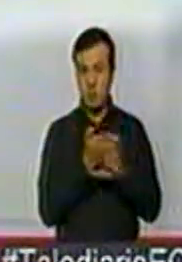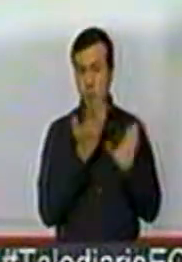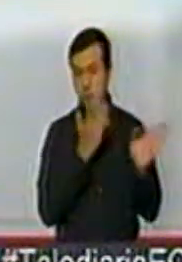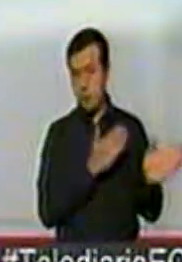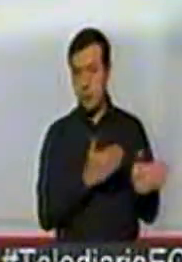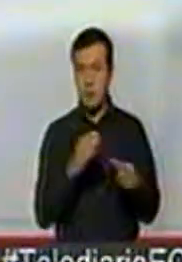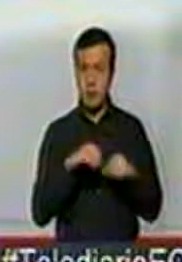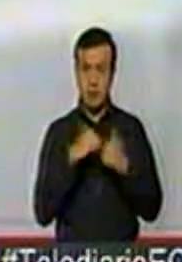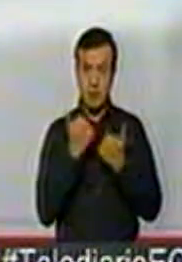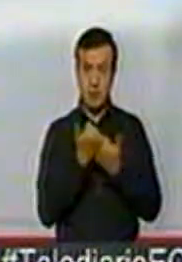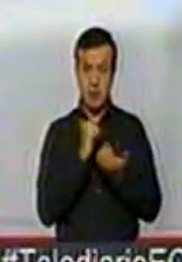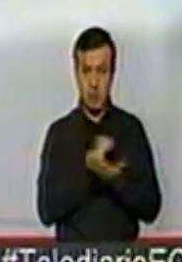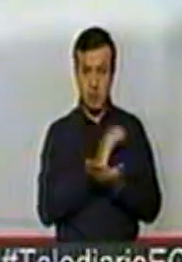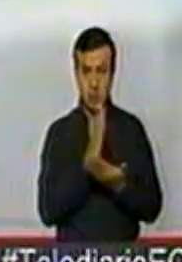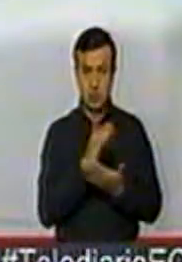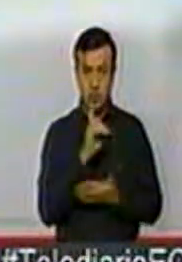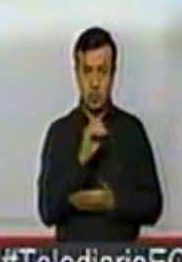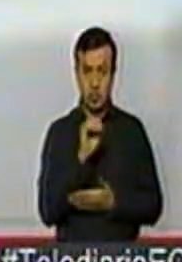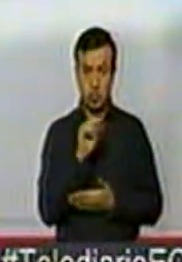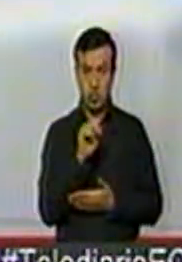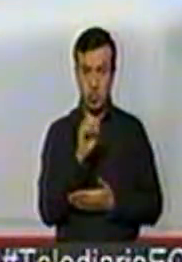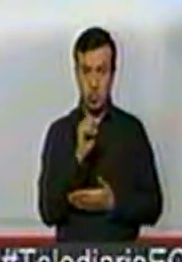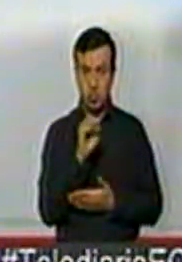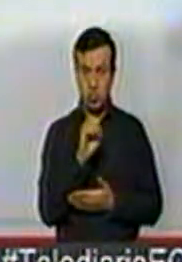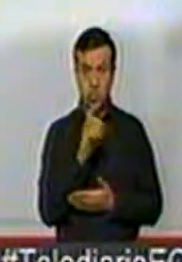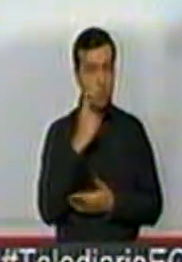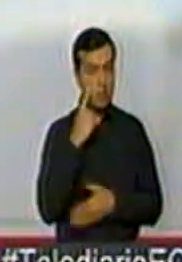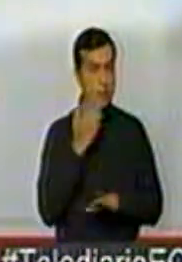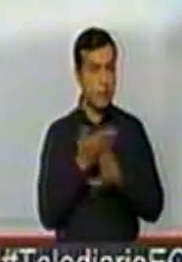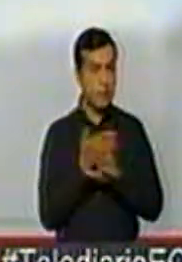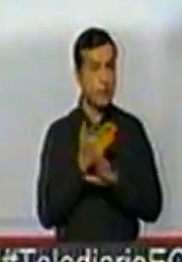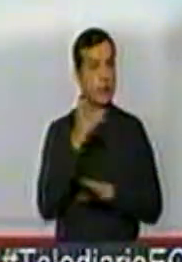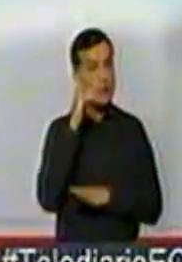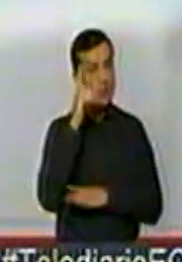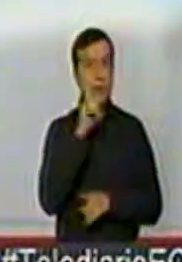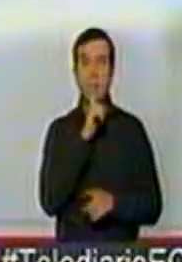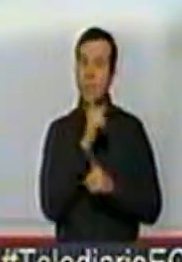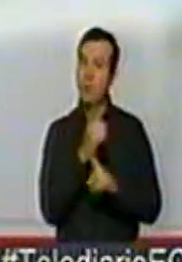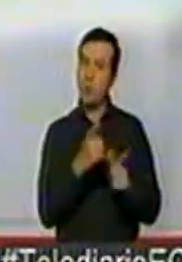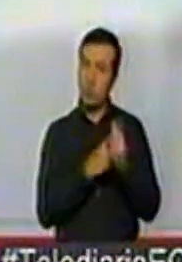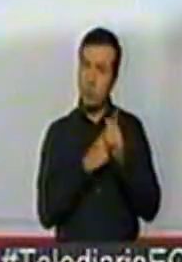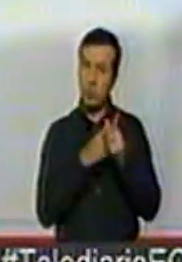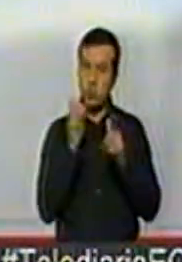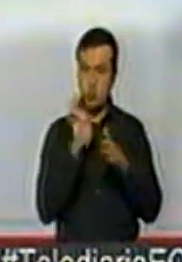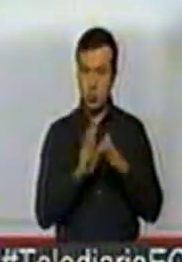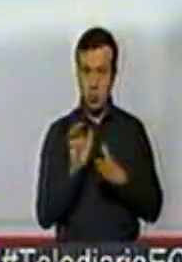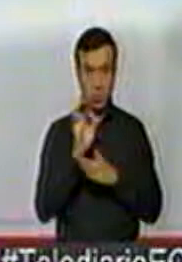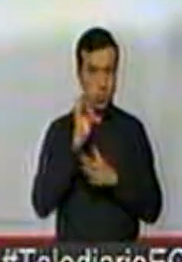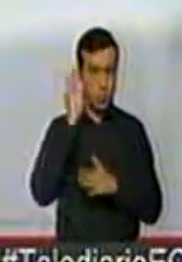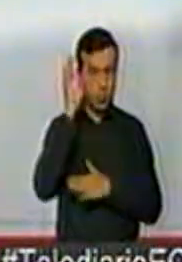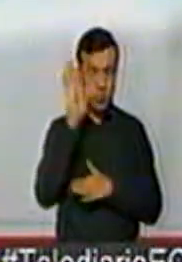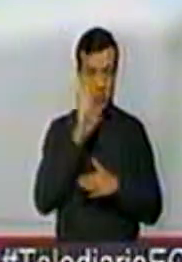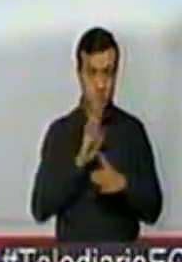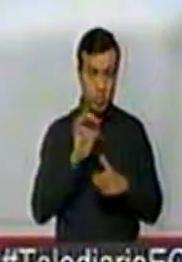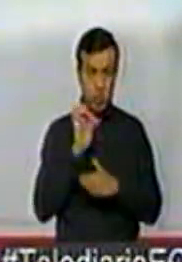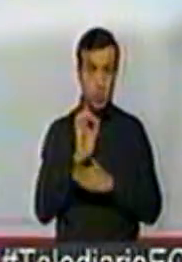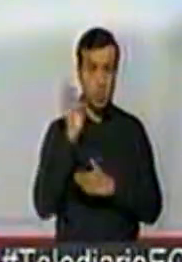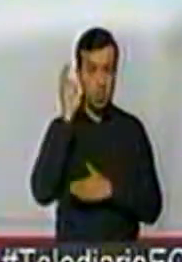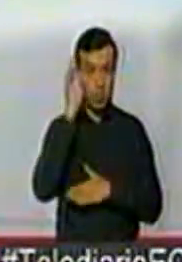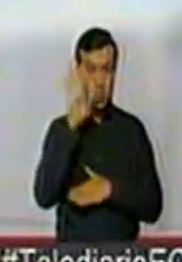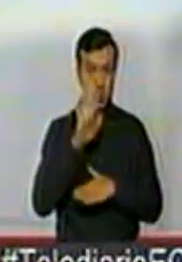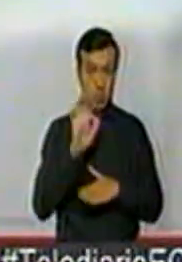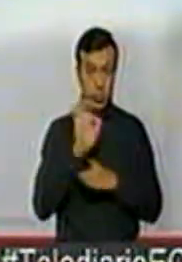por el asambleísta Donoso que vamos a analizar en los próximos días, porque creo que es una urgencia del Ecuador. El futuro del Ecuador, el futuro económico del